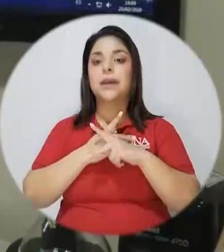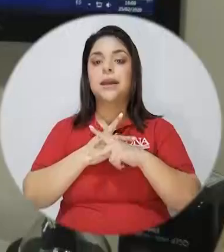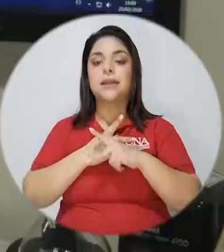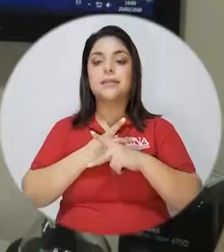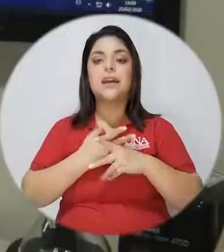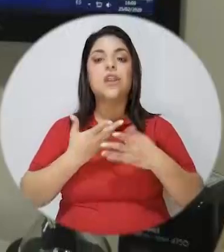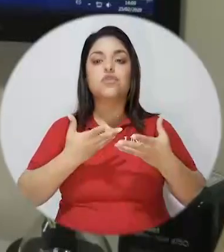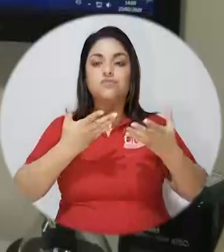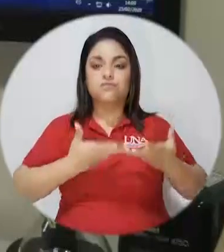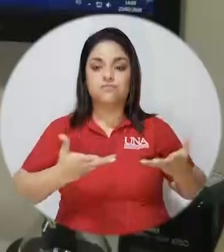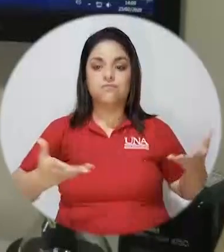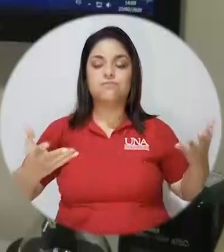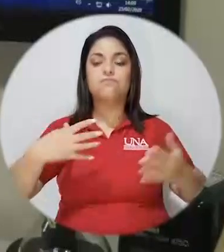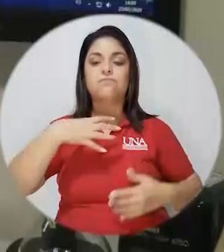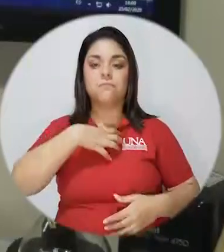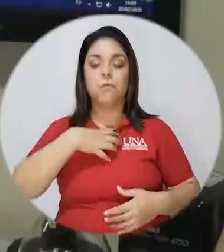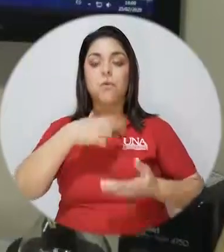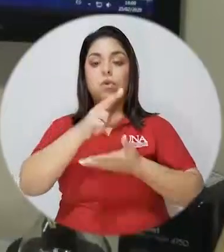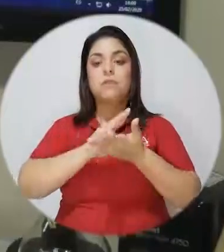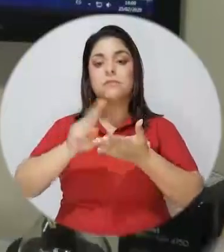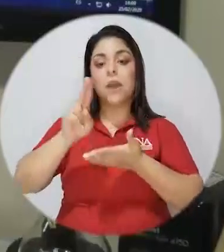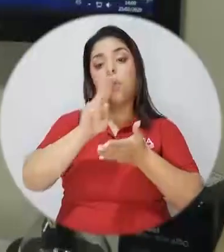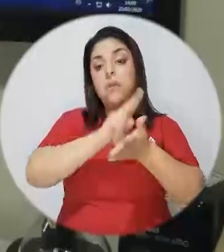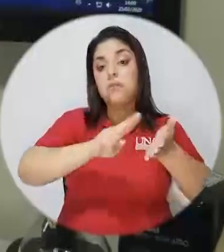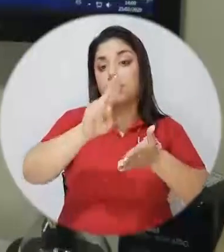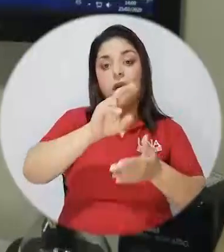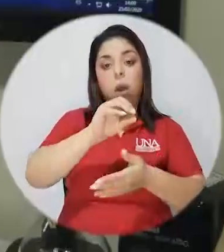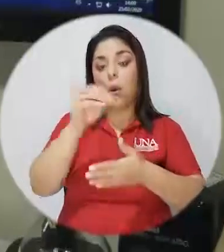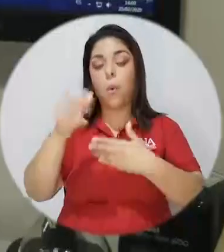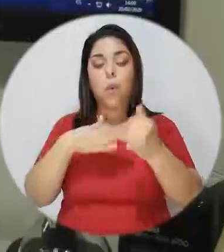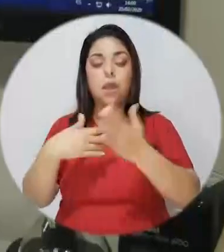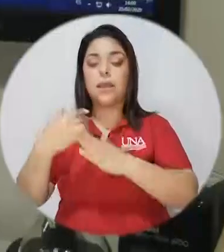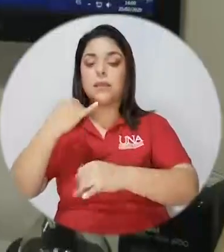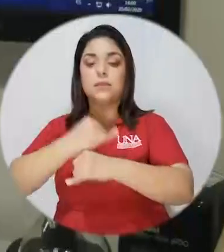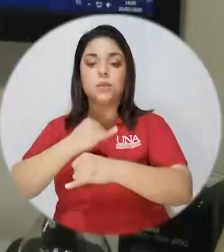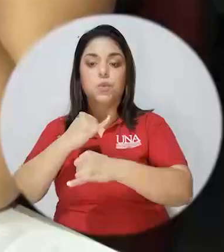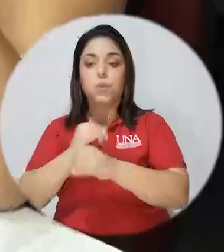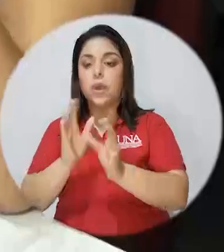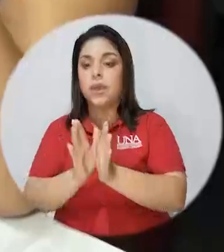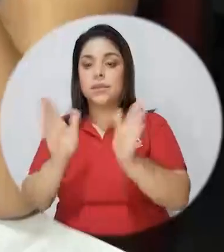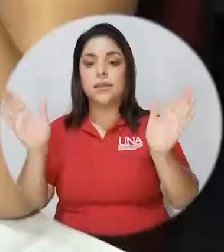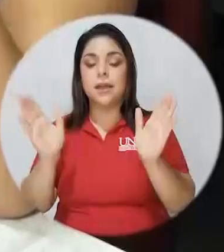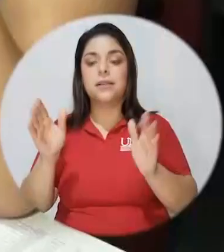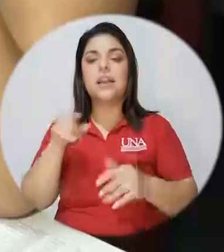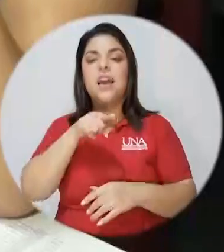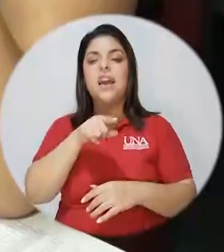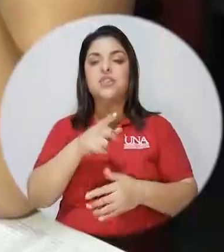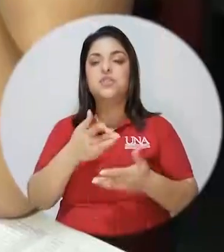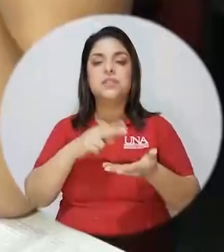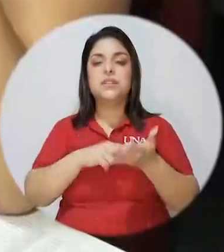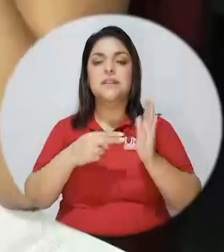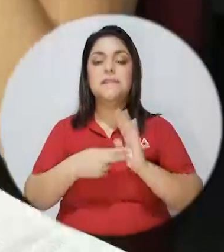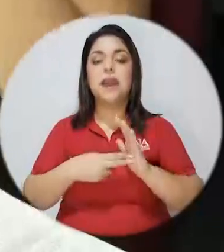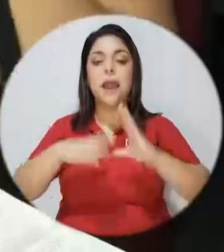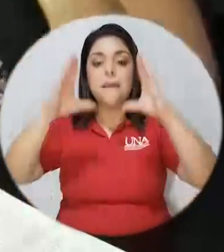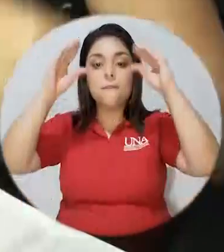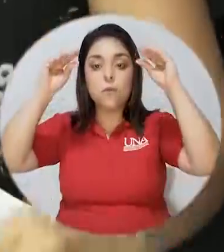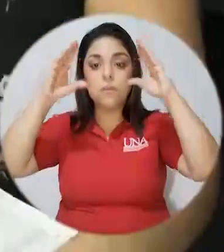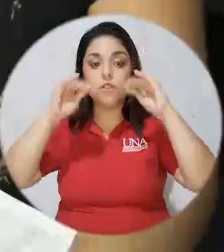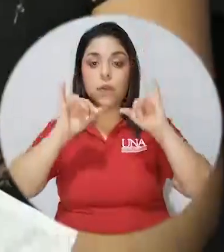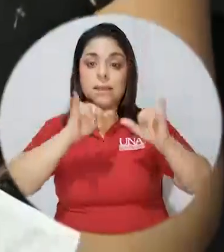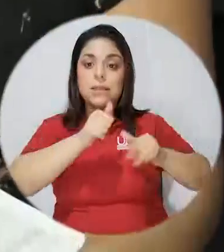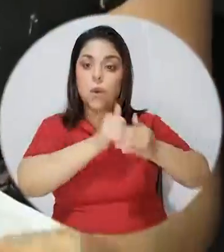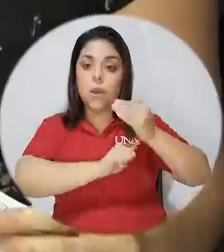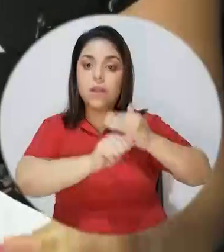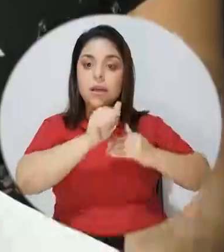los activos de la universidad, por ejemplo, de la universidad o de las instituciones en general. que es la información que está almacenada en estos lugares